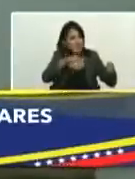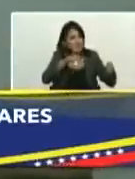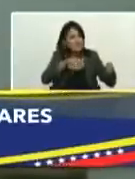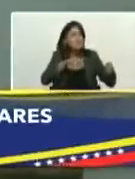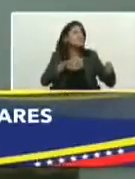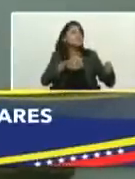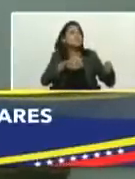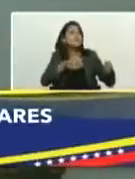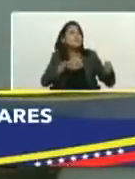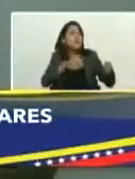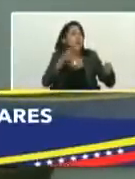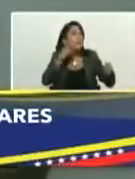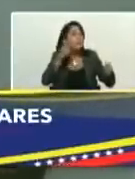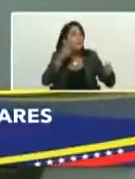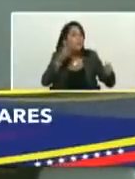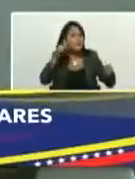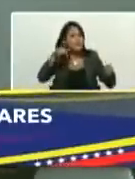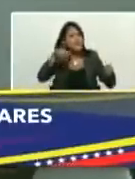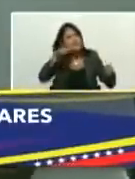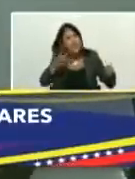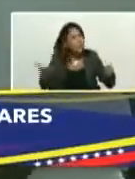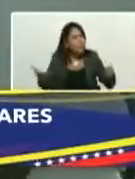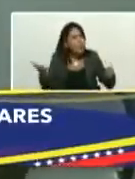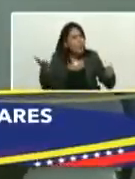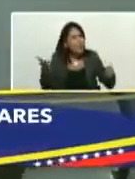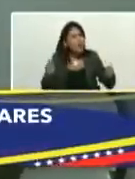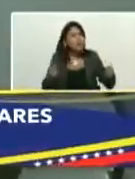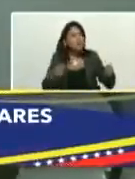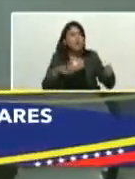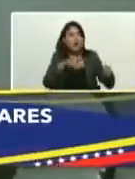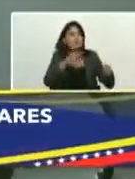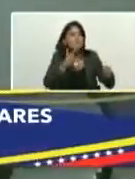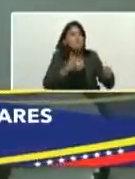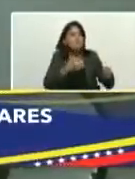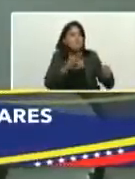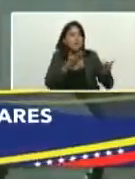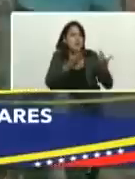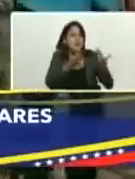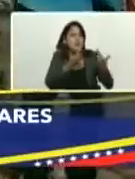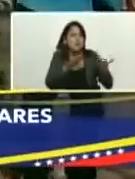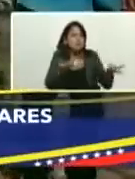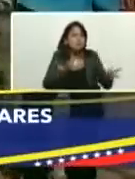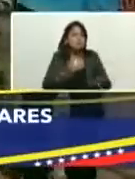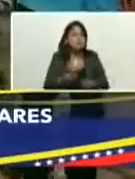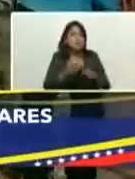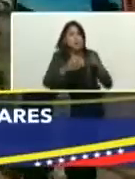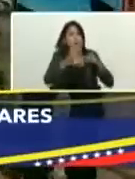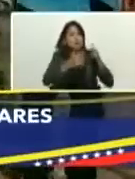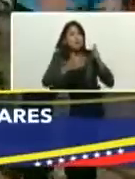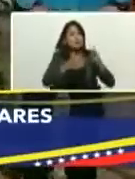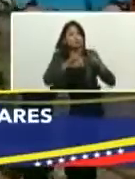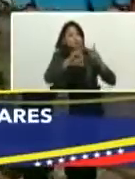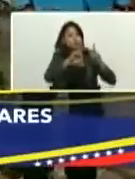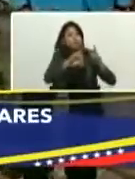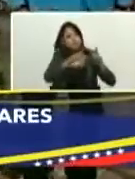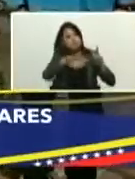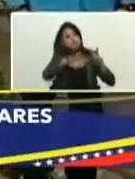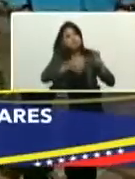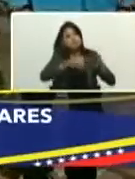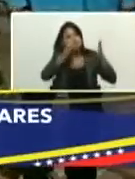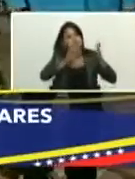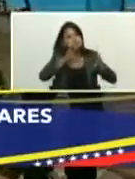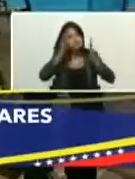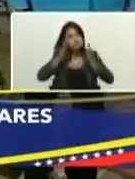diga la experiencia que se ha vivido con las asambleas de viviendas venezolanos en la construcción de todos estos desarrollos, de todas estas